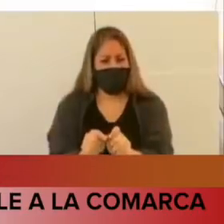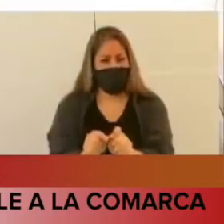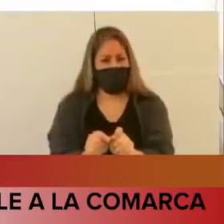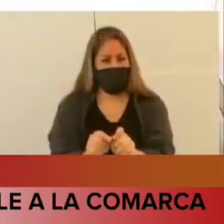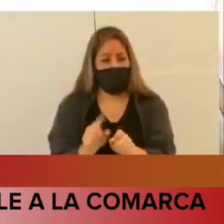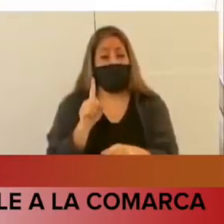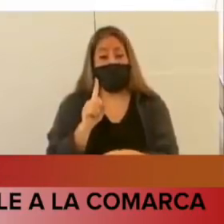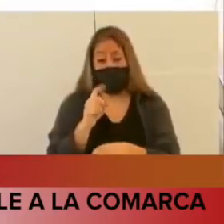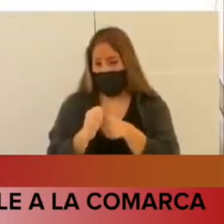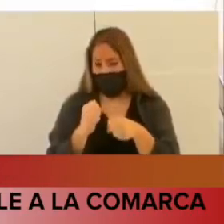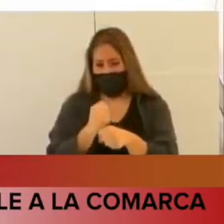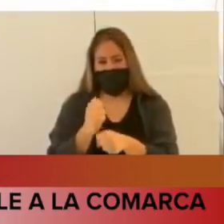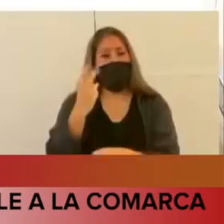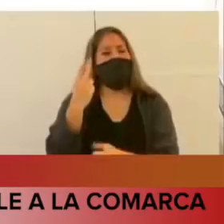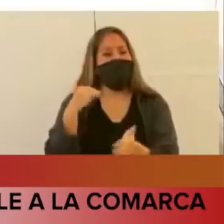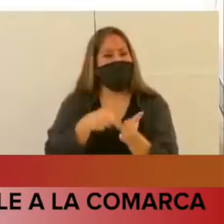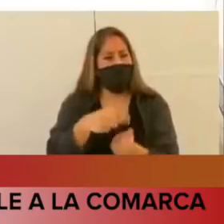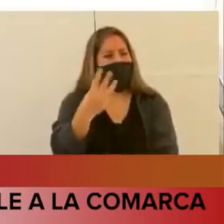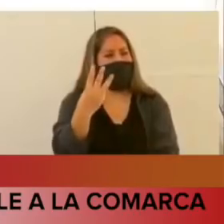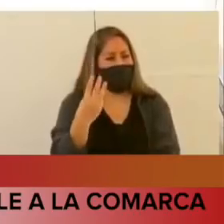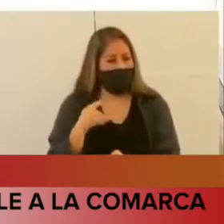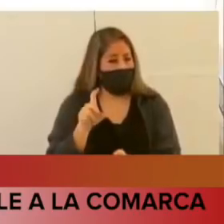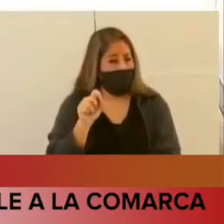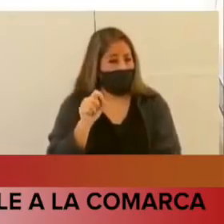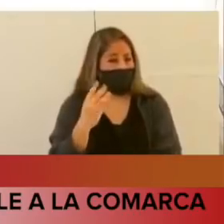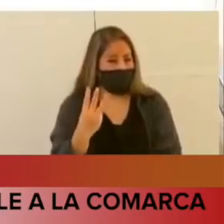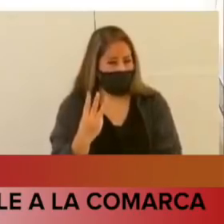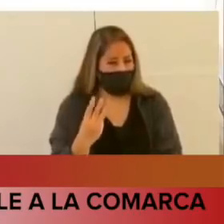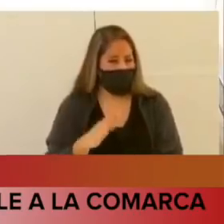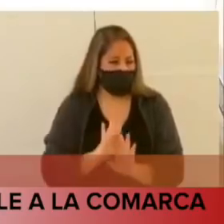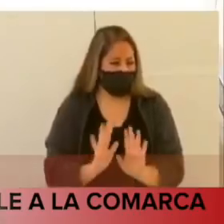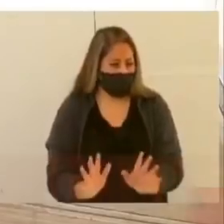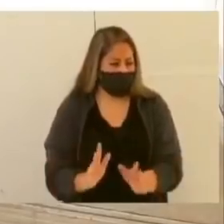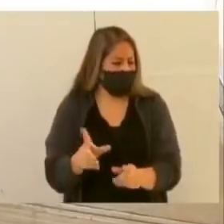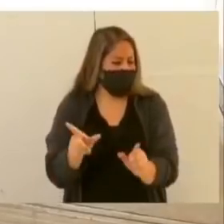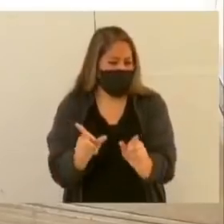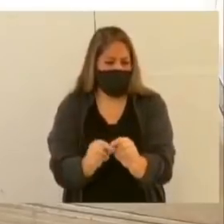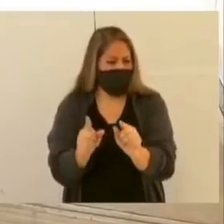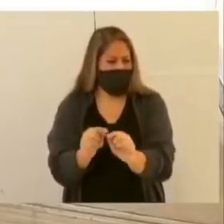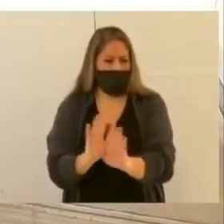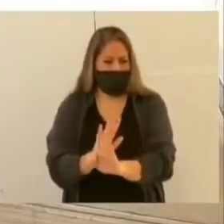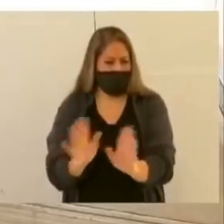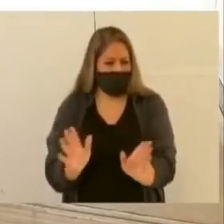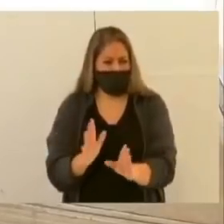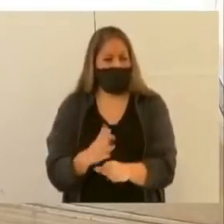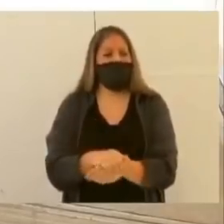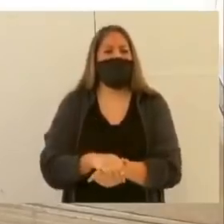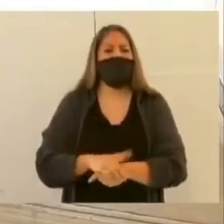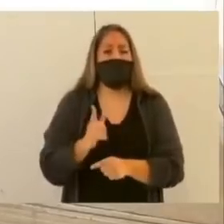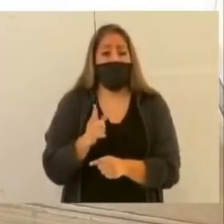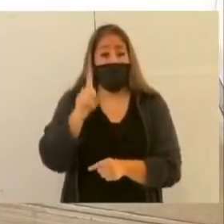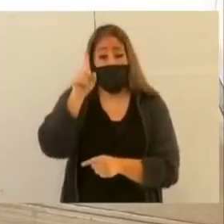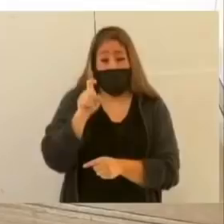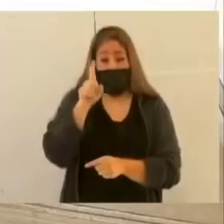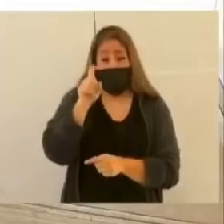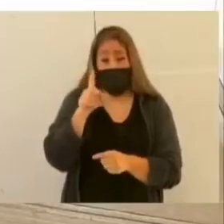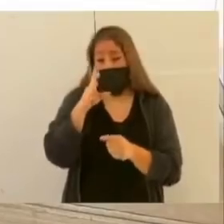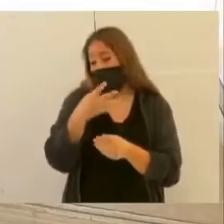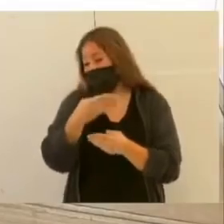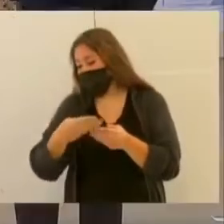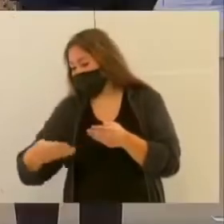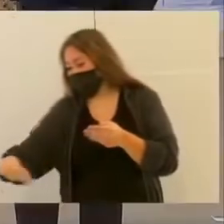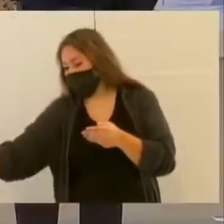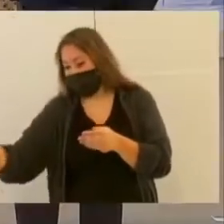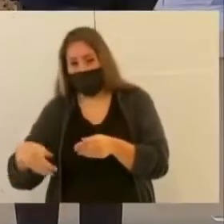año 2023. En el año 2023 se estará dando agua potable dentro de los